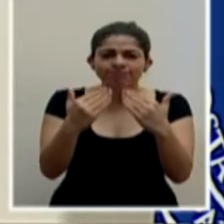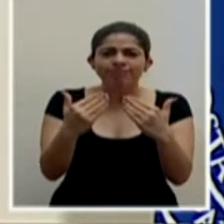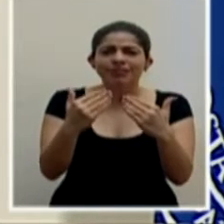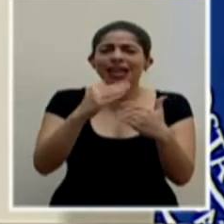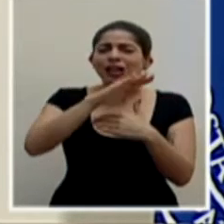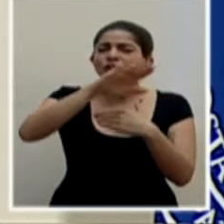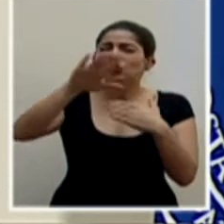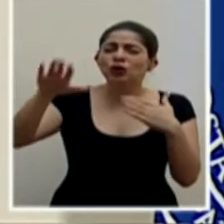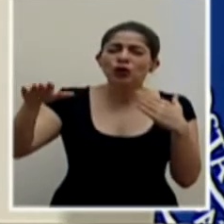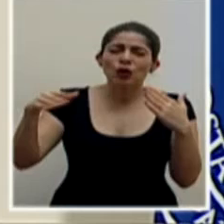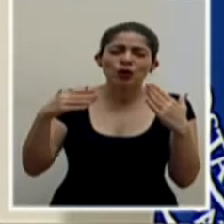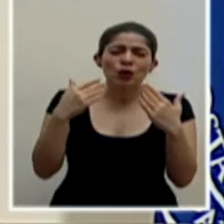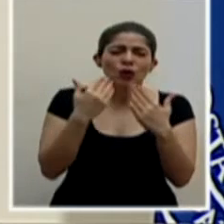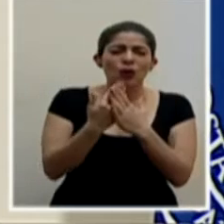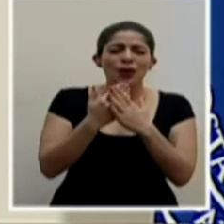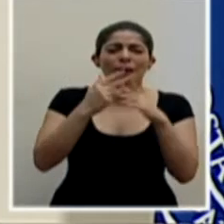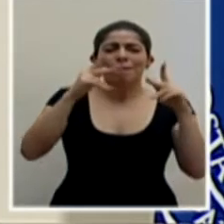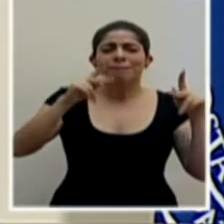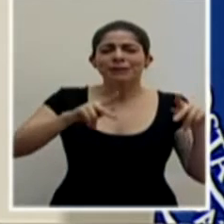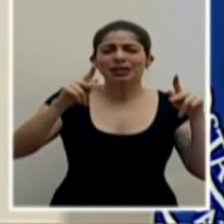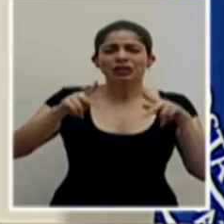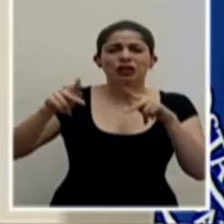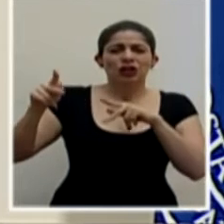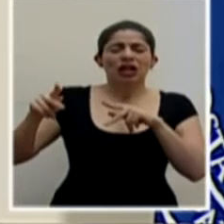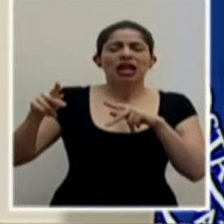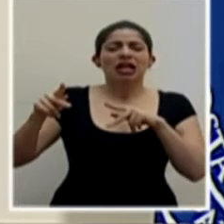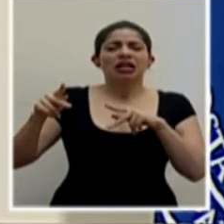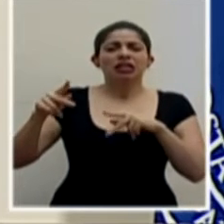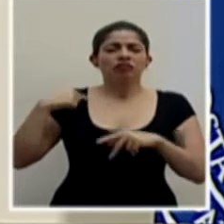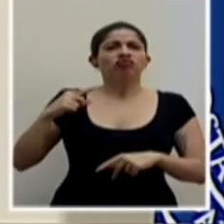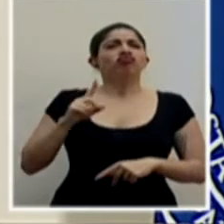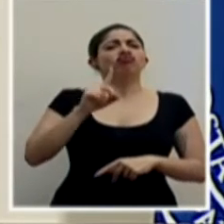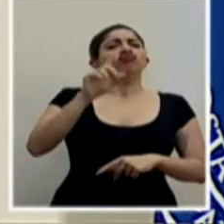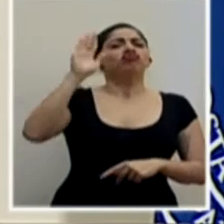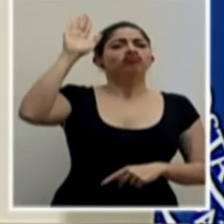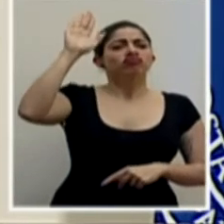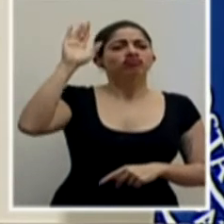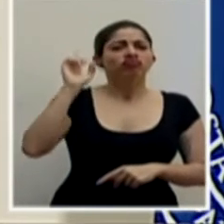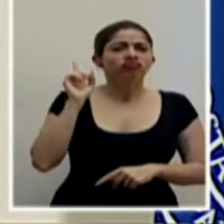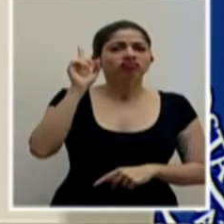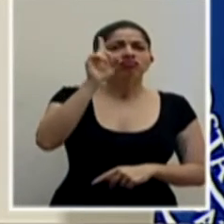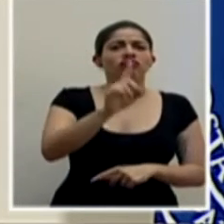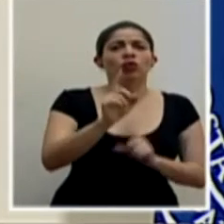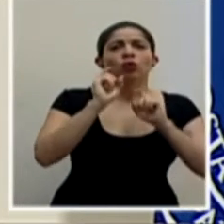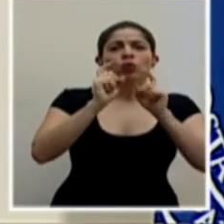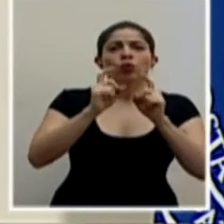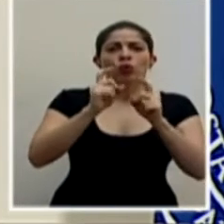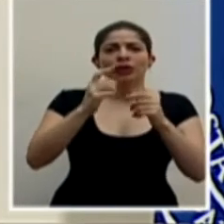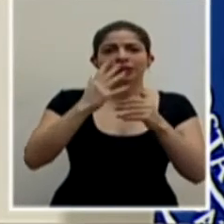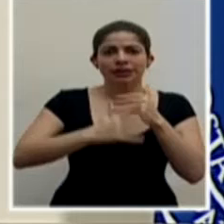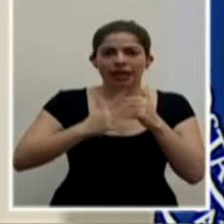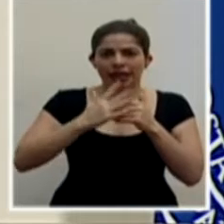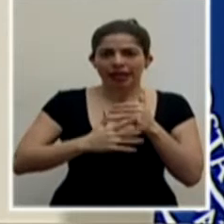a todas esas personas que dijeron presente para donar sangre.